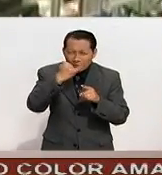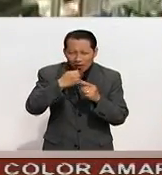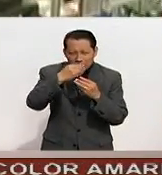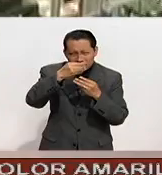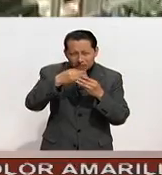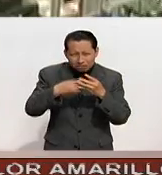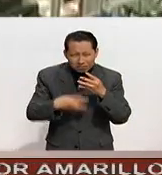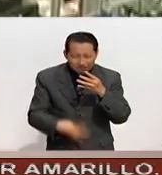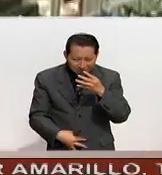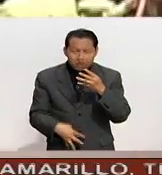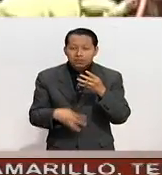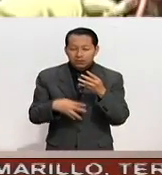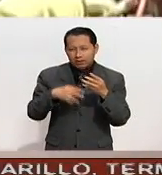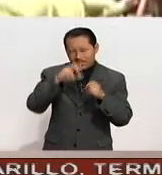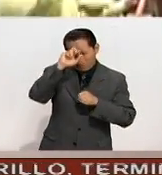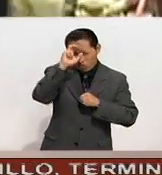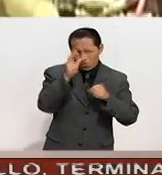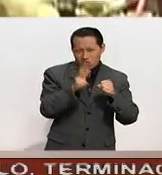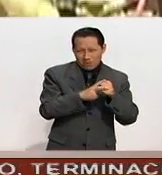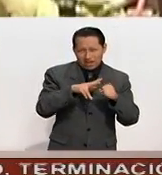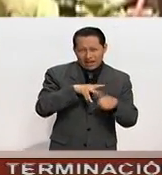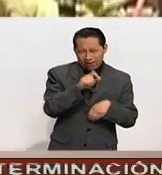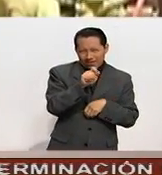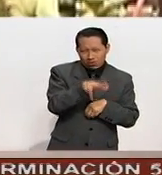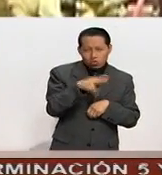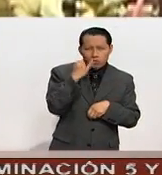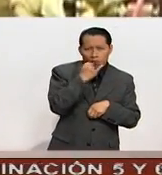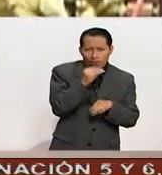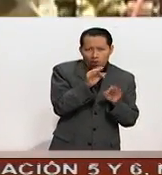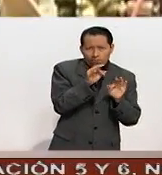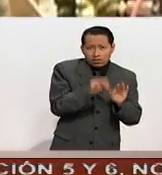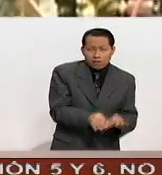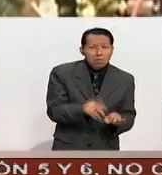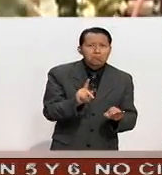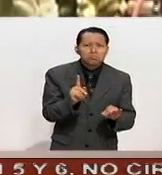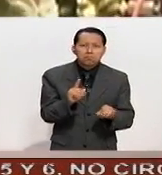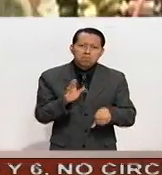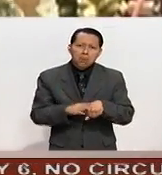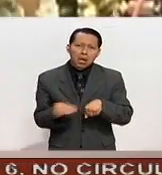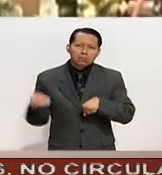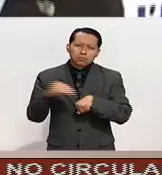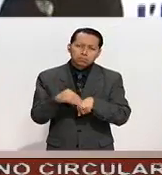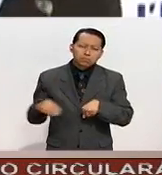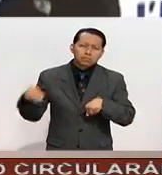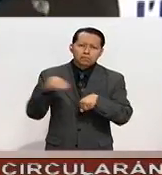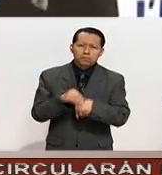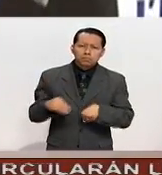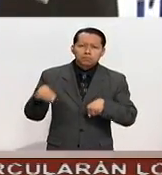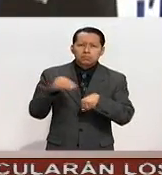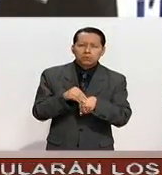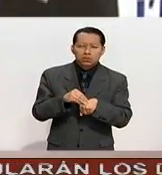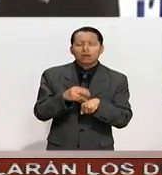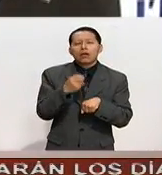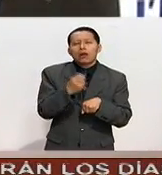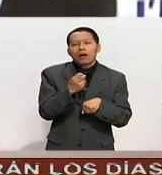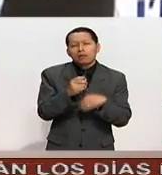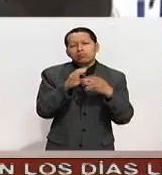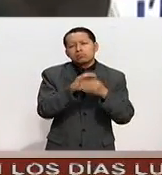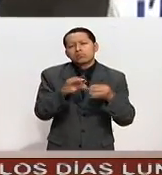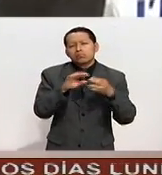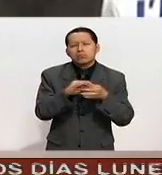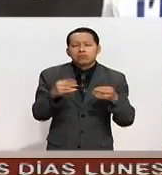de los idiomas oficiales, de los 28 idiomas de los países que forman parte de la Unión Europea. Entonces el argumento es, bueno, vamos,